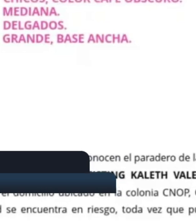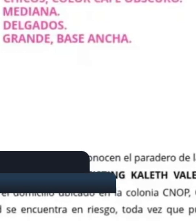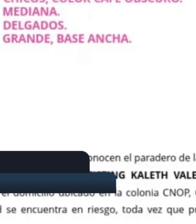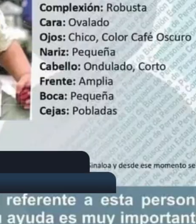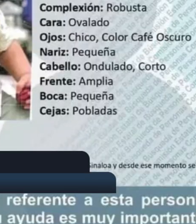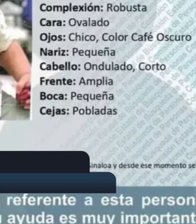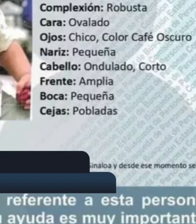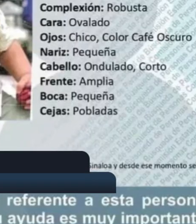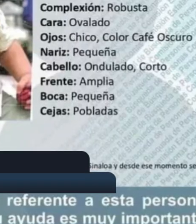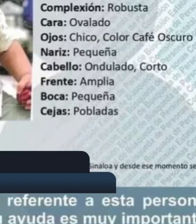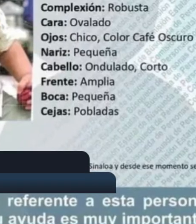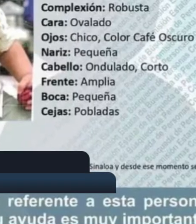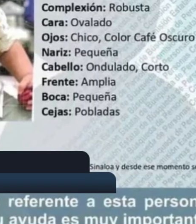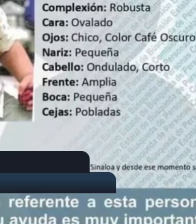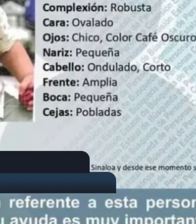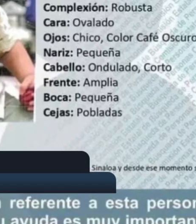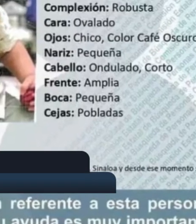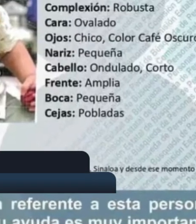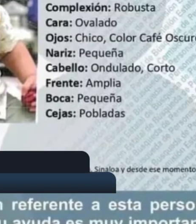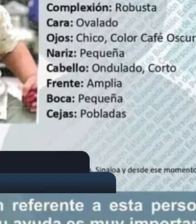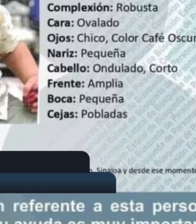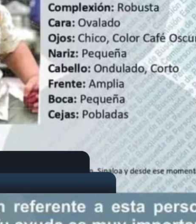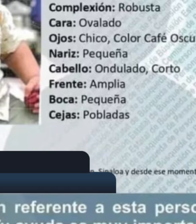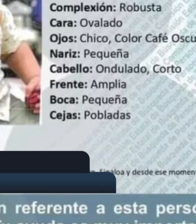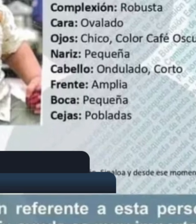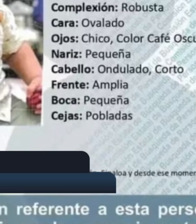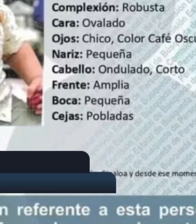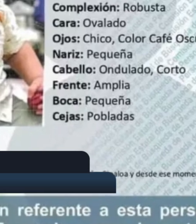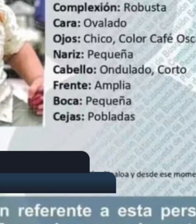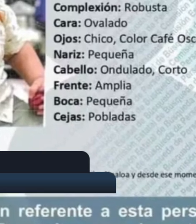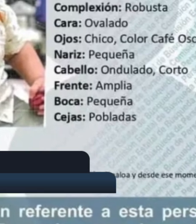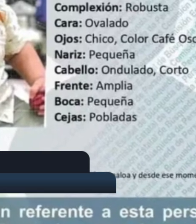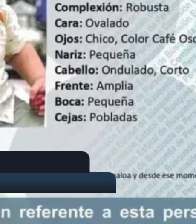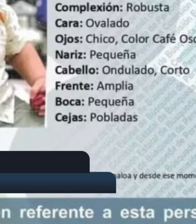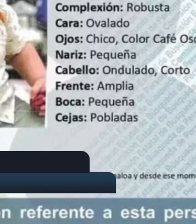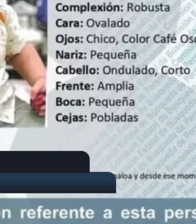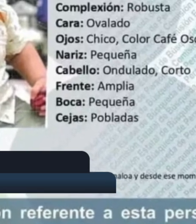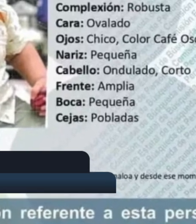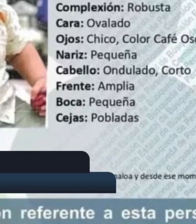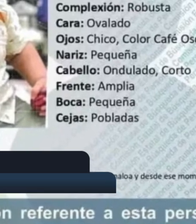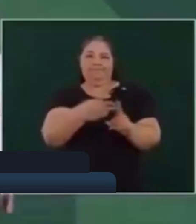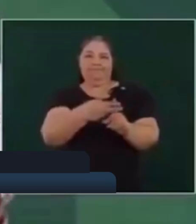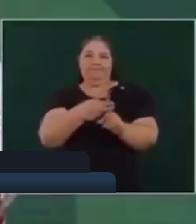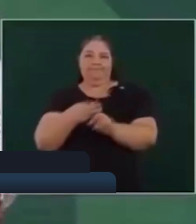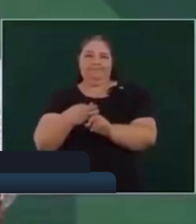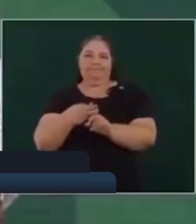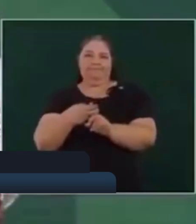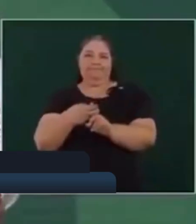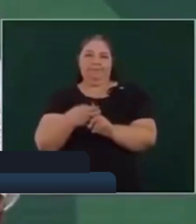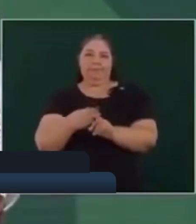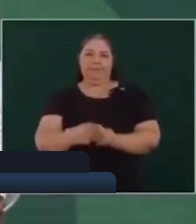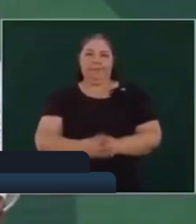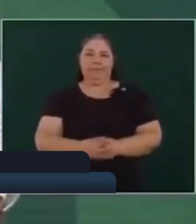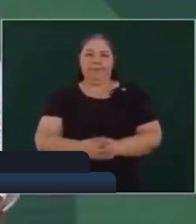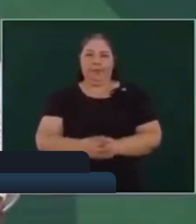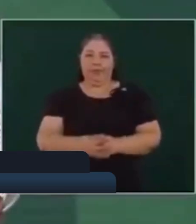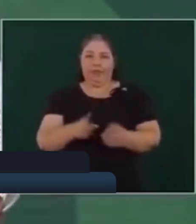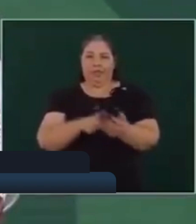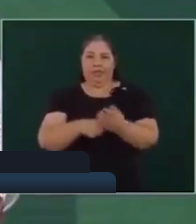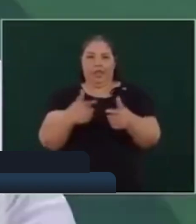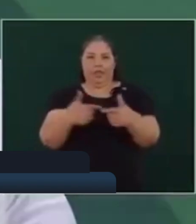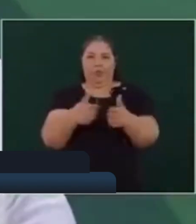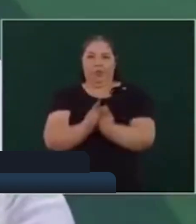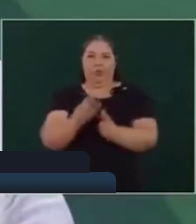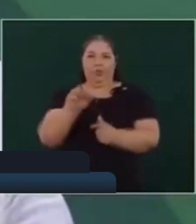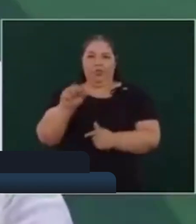relacionadas con los eventos ocurridos el 22 y 23 de marzo en Culiacán también se destaca que un presunto grupo delictivo local aclaró que el